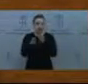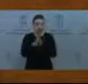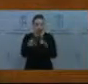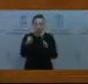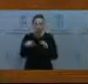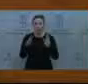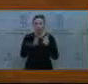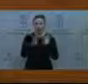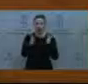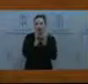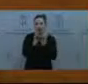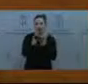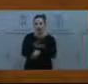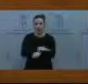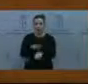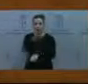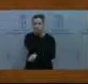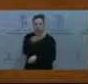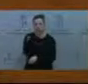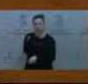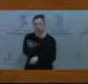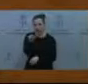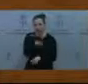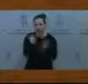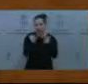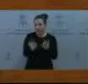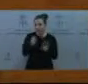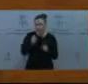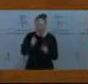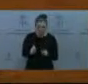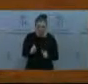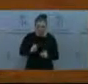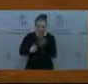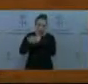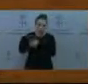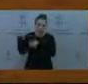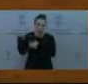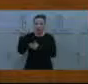así. Tenemos en entredicho nuestro futuro porque al no